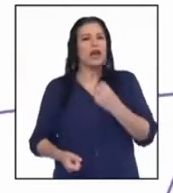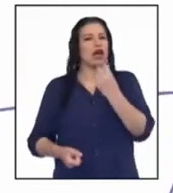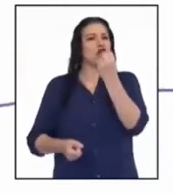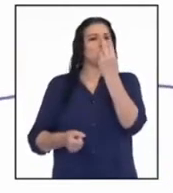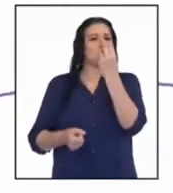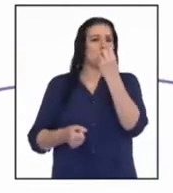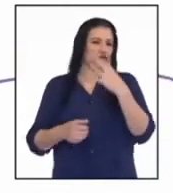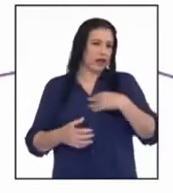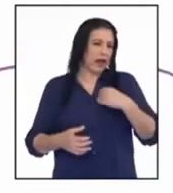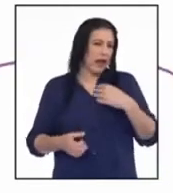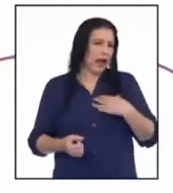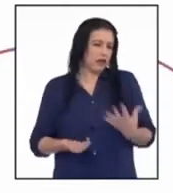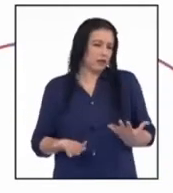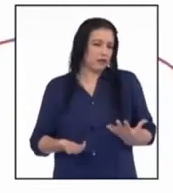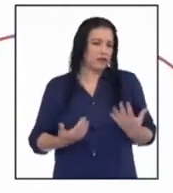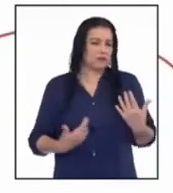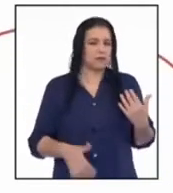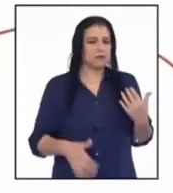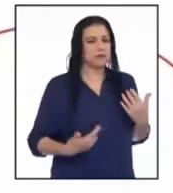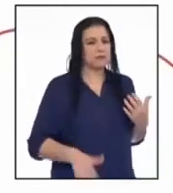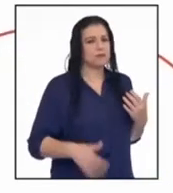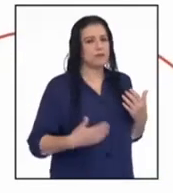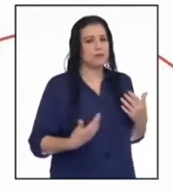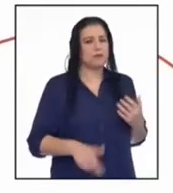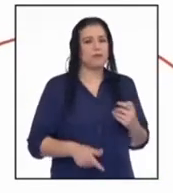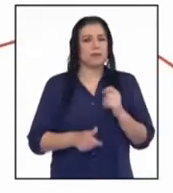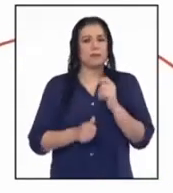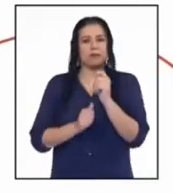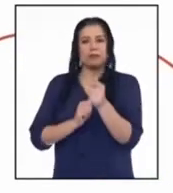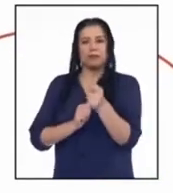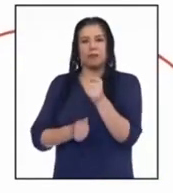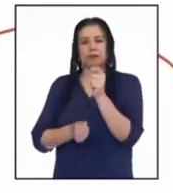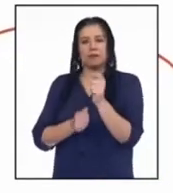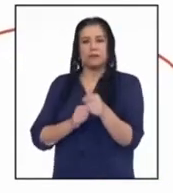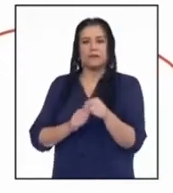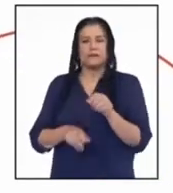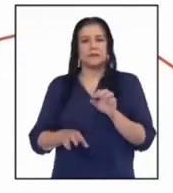los 12 años de edad.